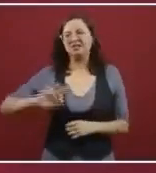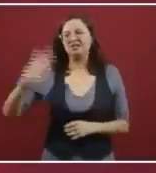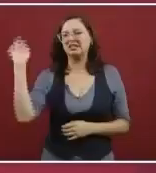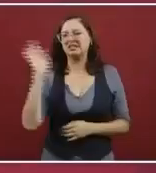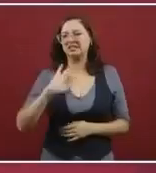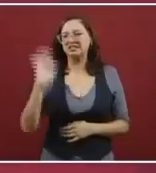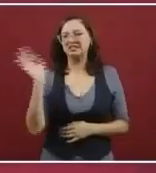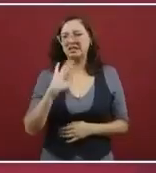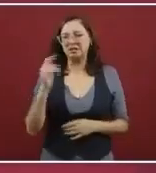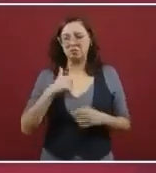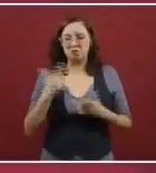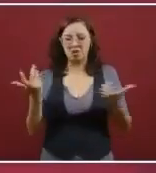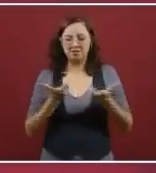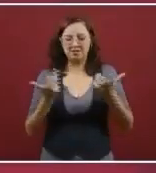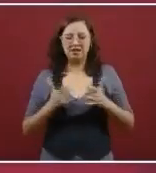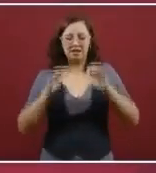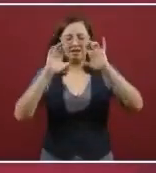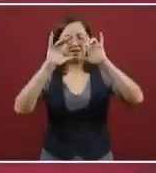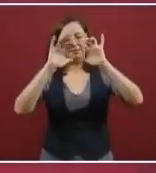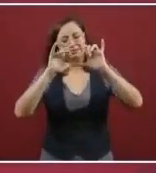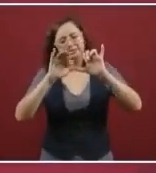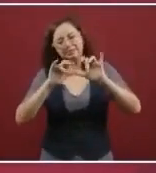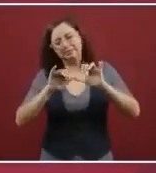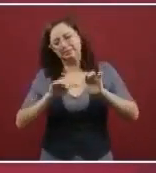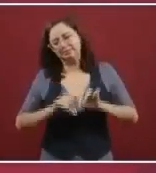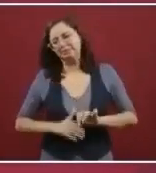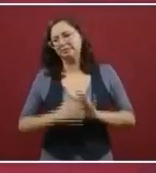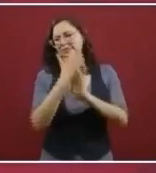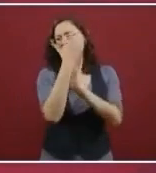elaborar unos textos y voy a dedicar